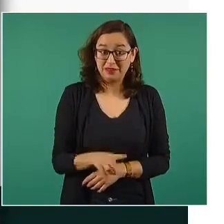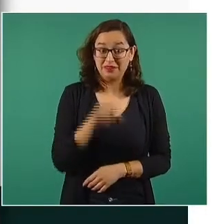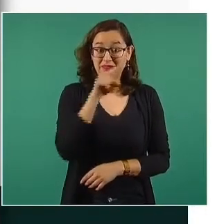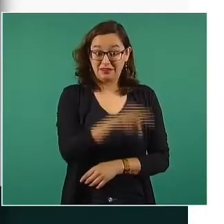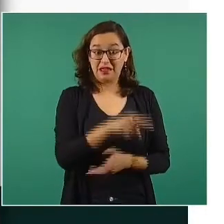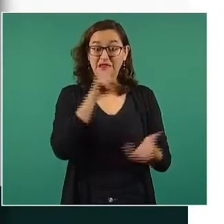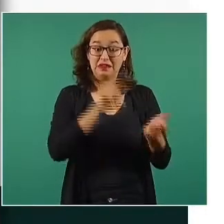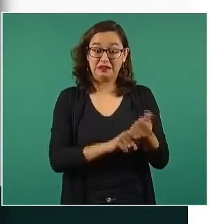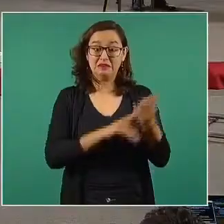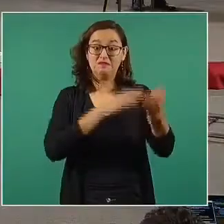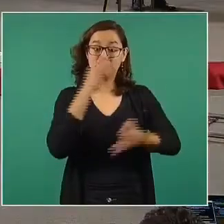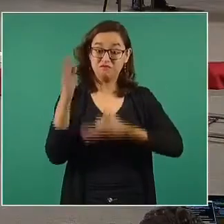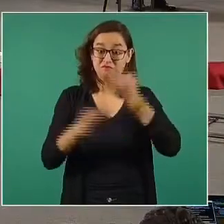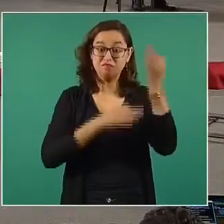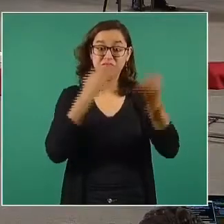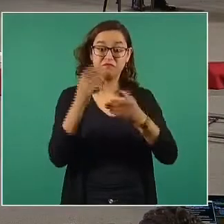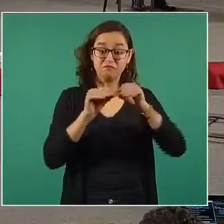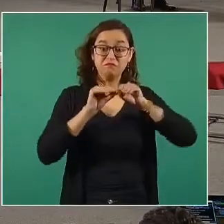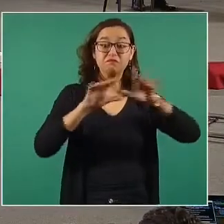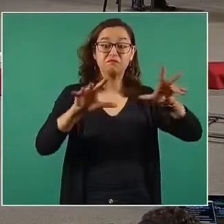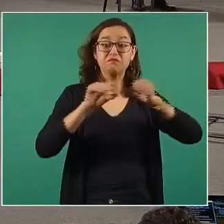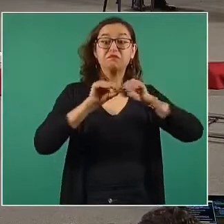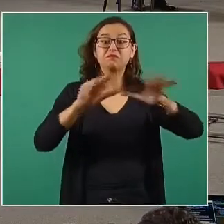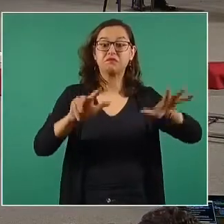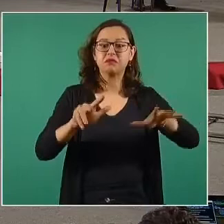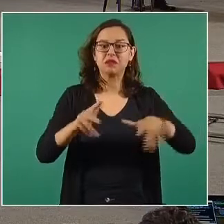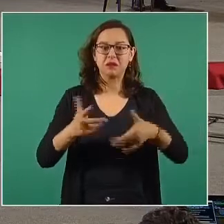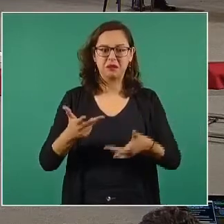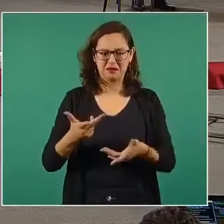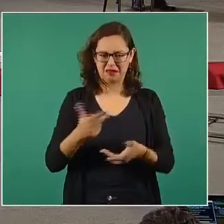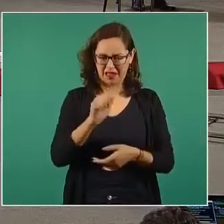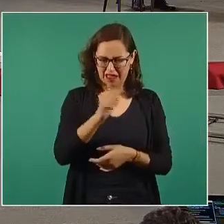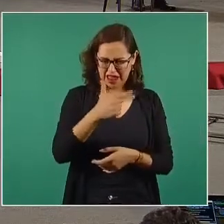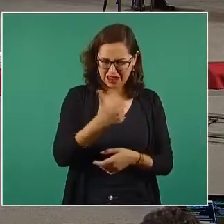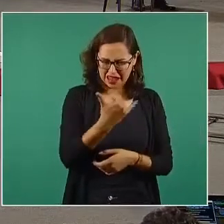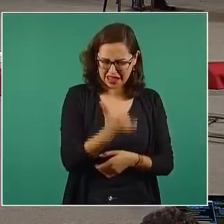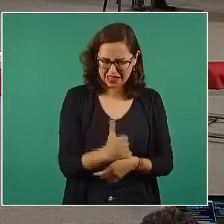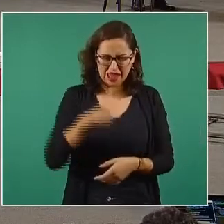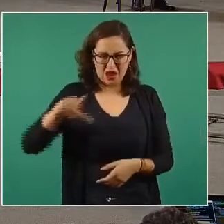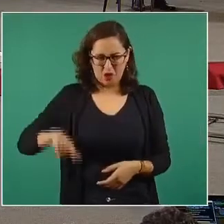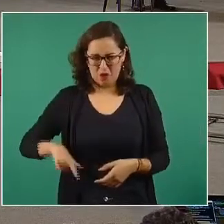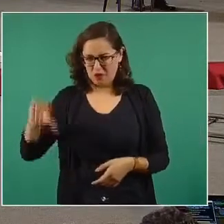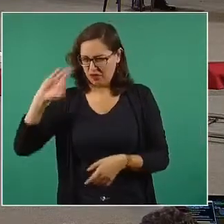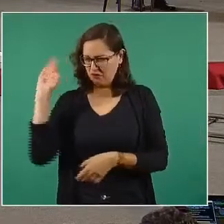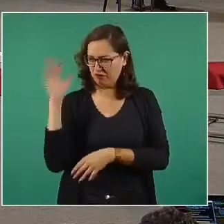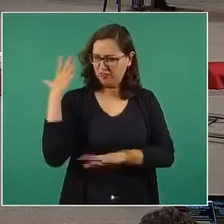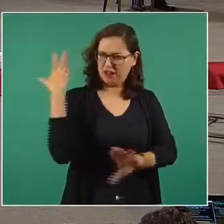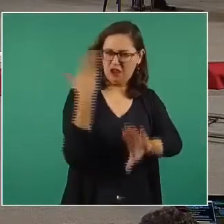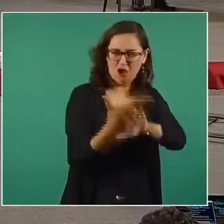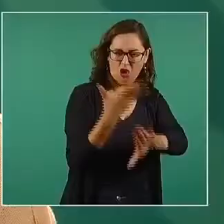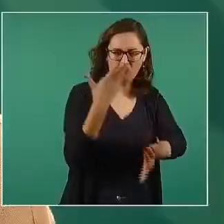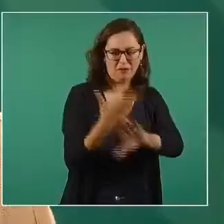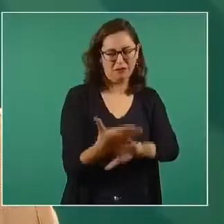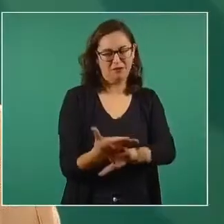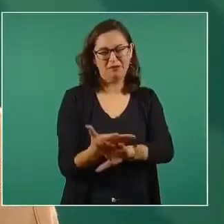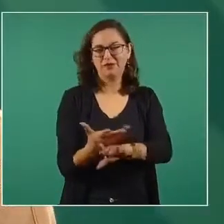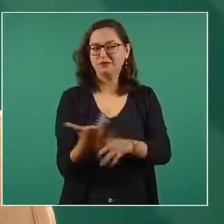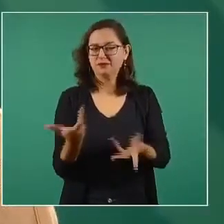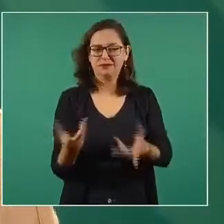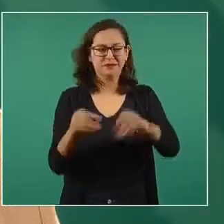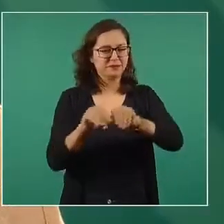campaña fabricada para hacer creer que sí existe una persecución política del gobierno de México contra Anaya, lo cual